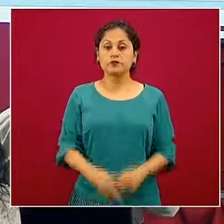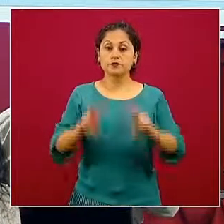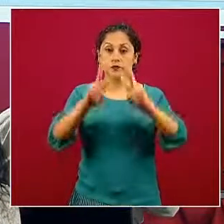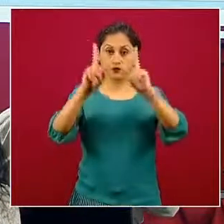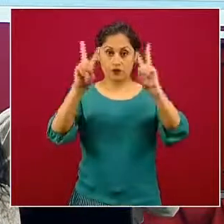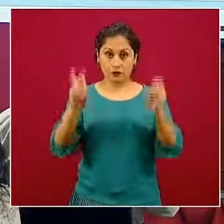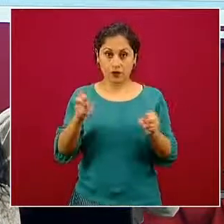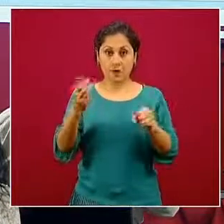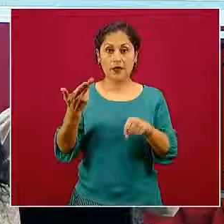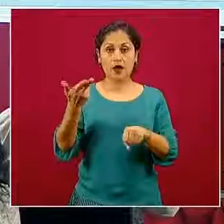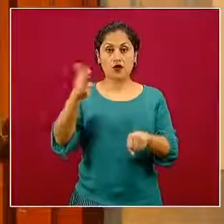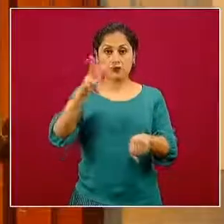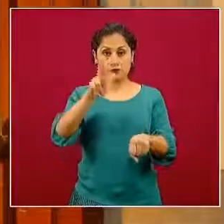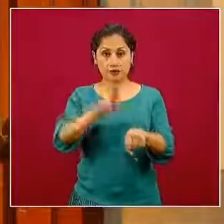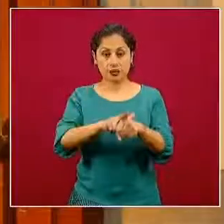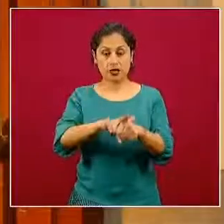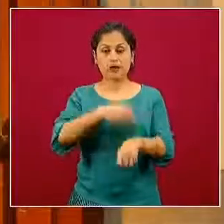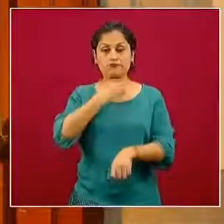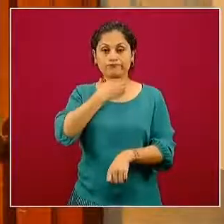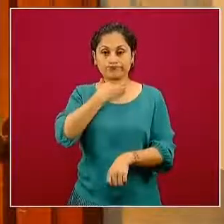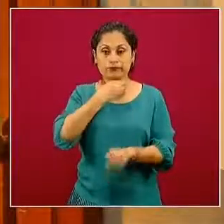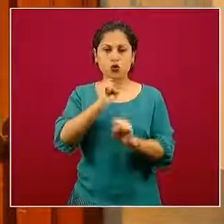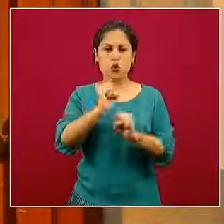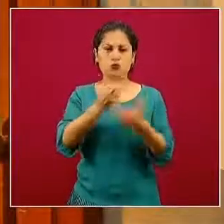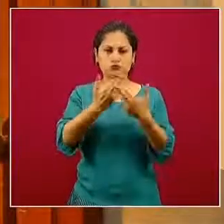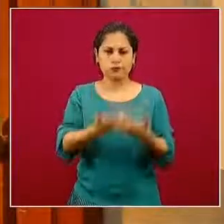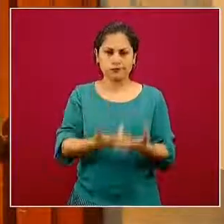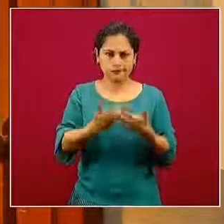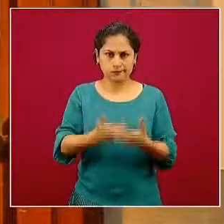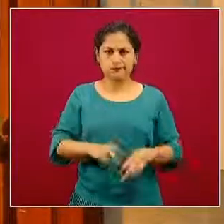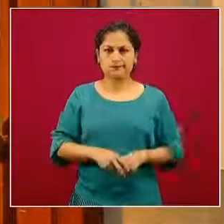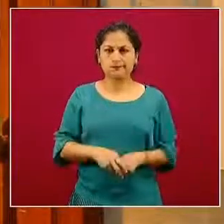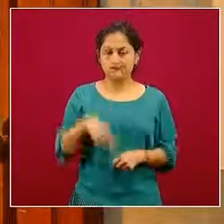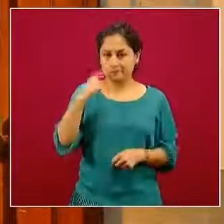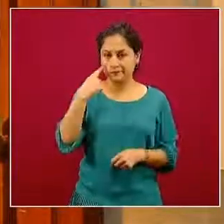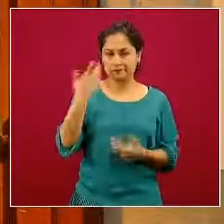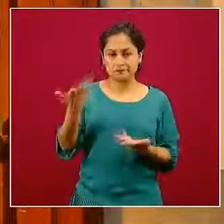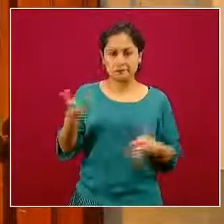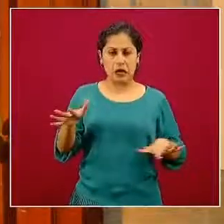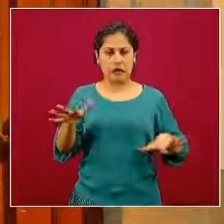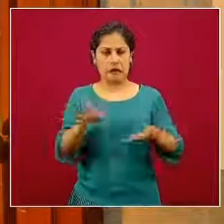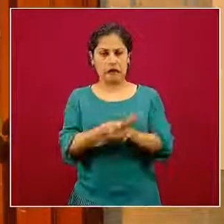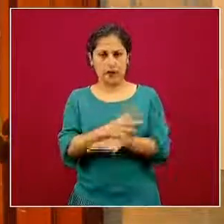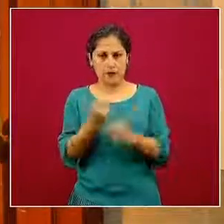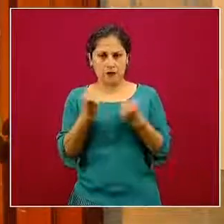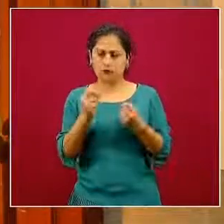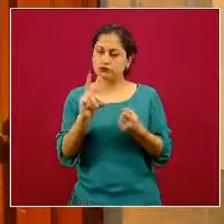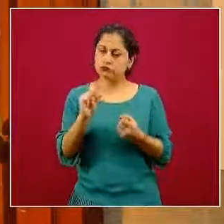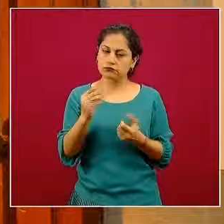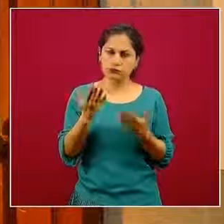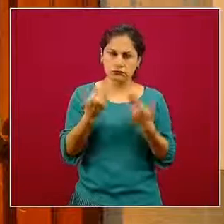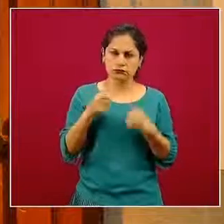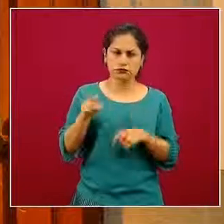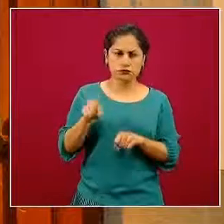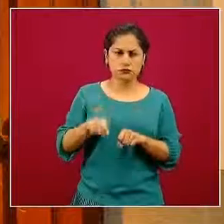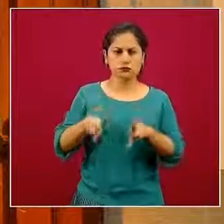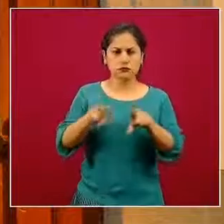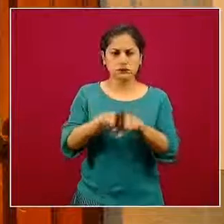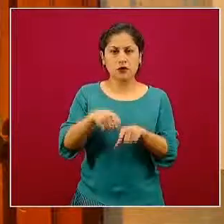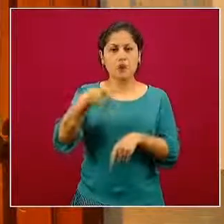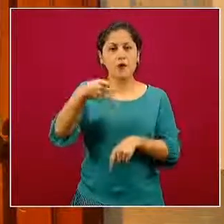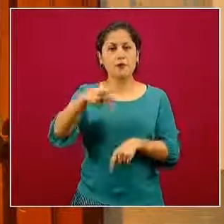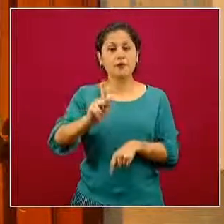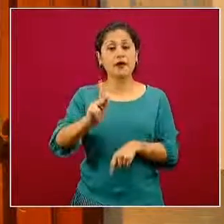ocupación y disponibilidad hospitalaria. Prácticamente no ha habido una variación importante, aunque la ocupación de